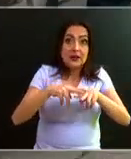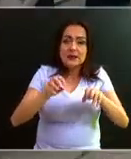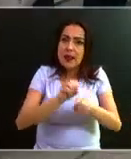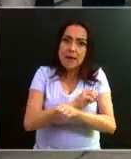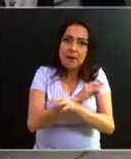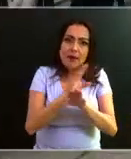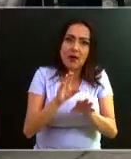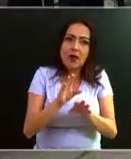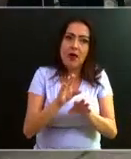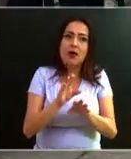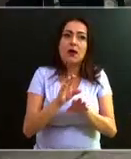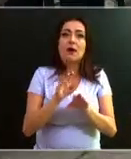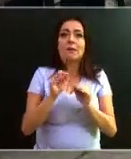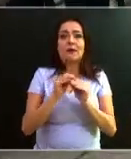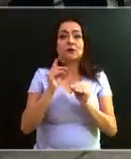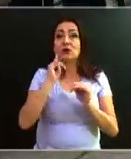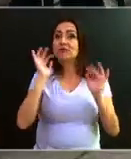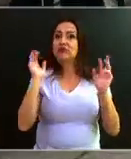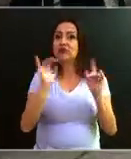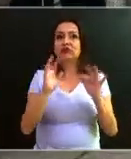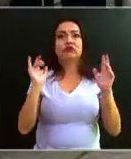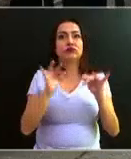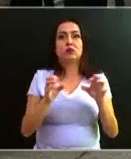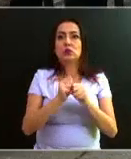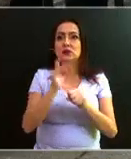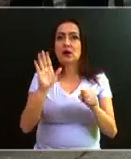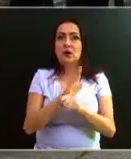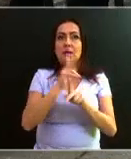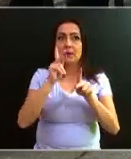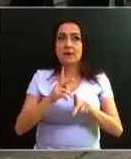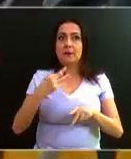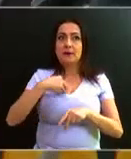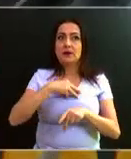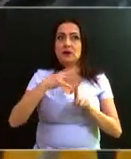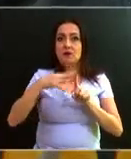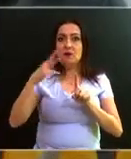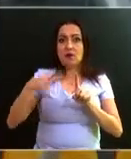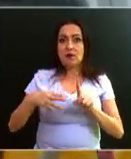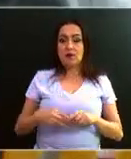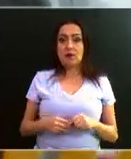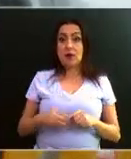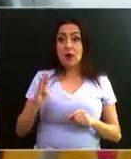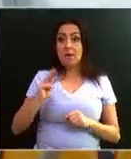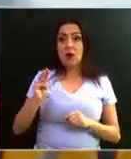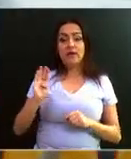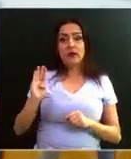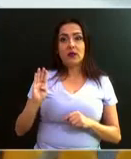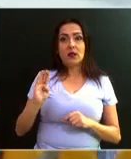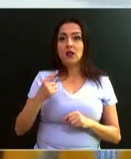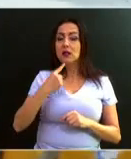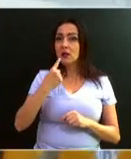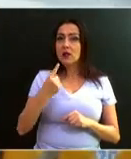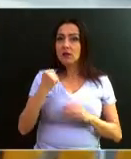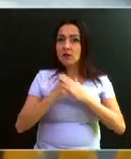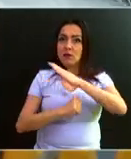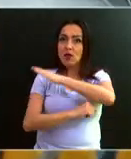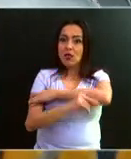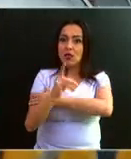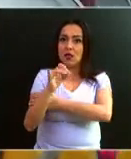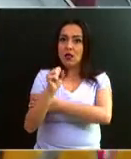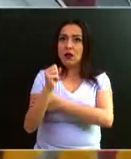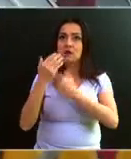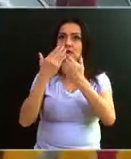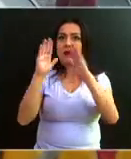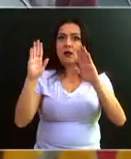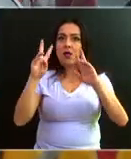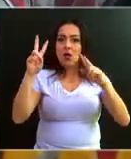mañana, vienen muy llenos de gente. El ministro de Obras Públicas y Transportes, Mauricio Batalla, indicó que el puente en Taras estará habilitado